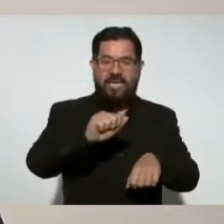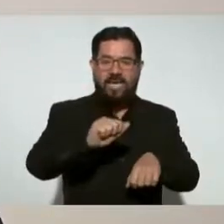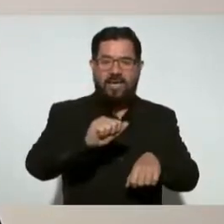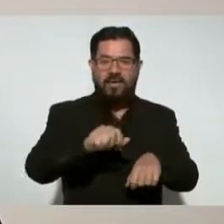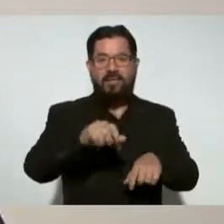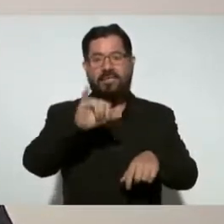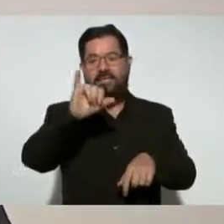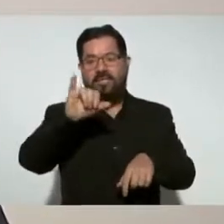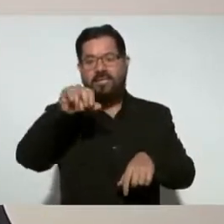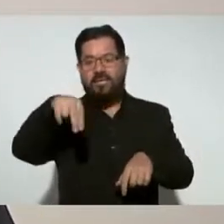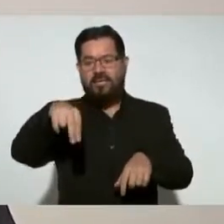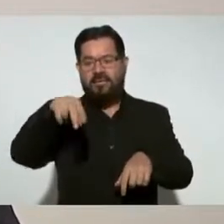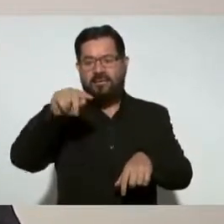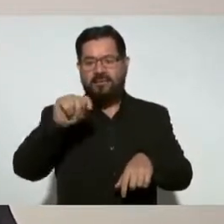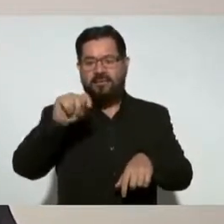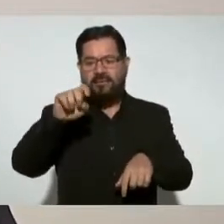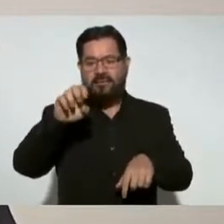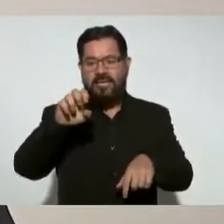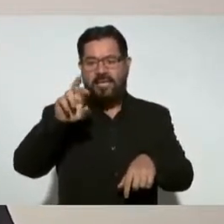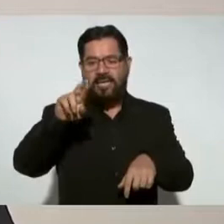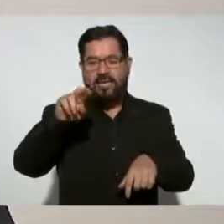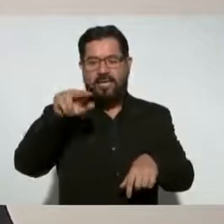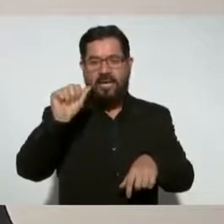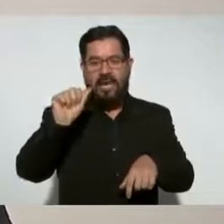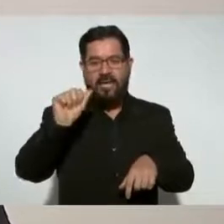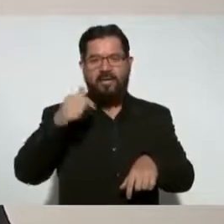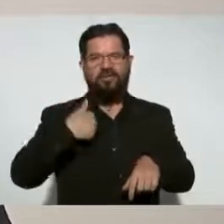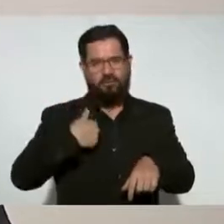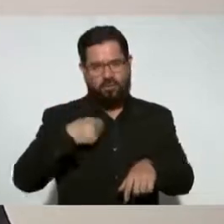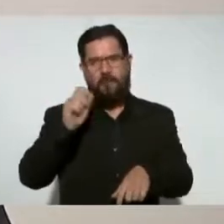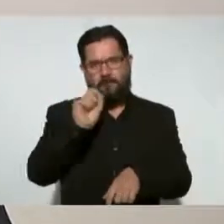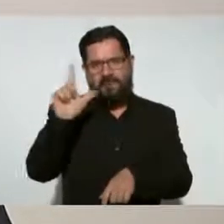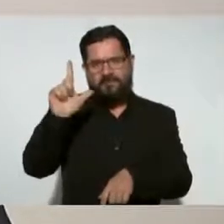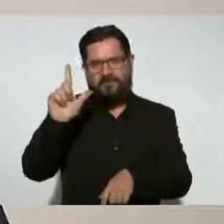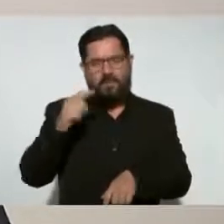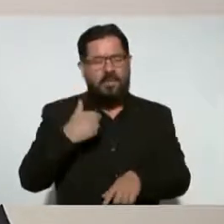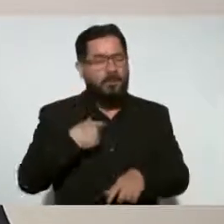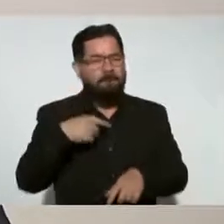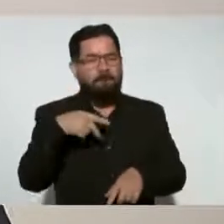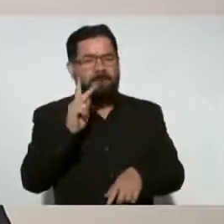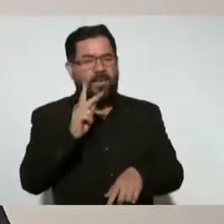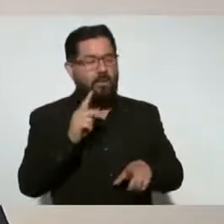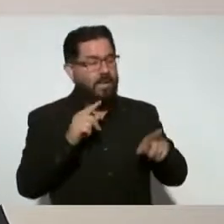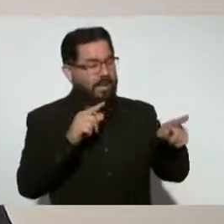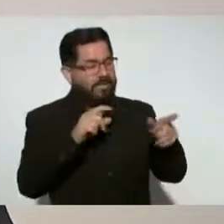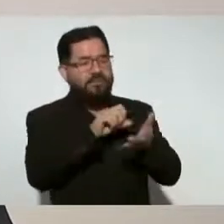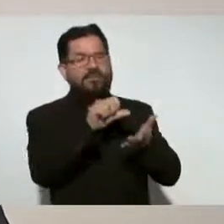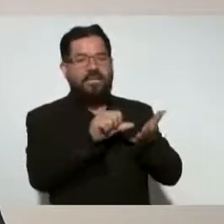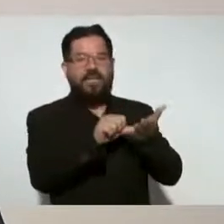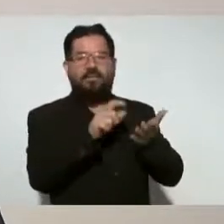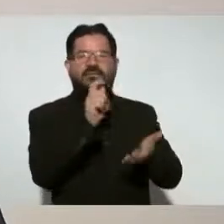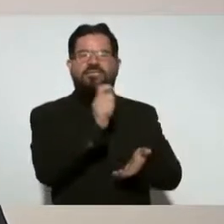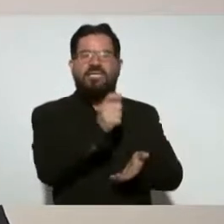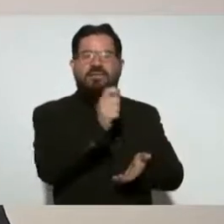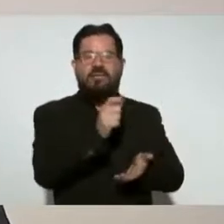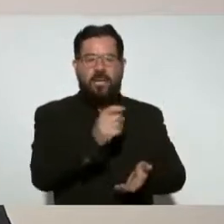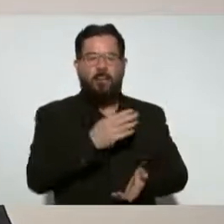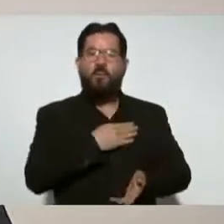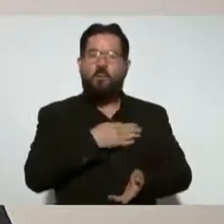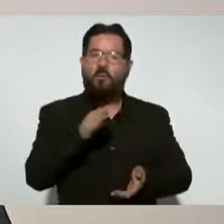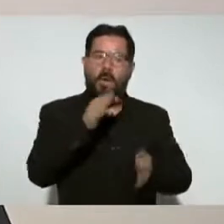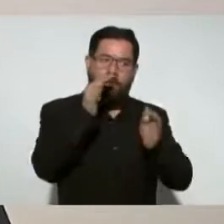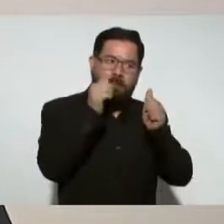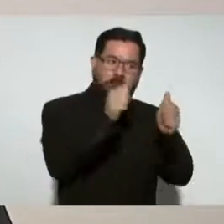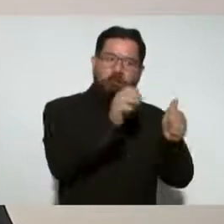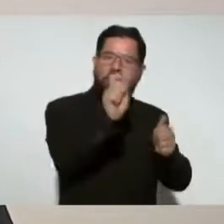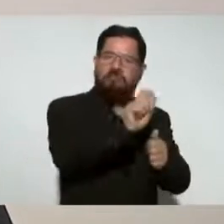preferencia, también haya tenido esa preferencia de especialización, sino porque es el centro para una buena atención médica. Esta,